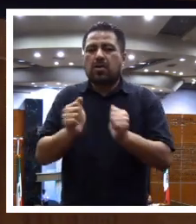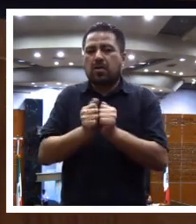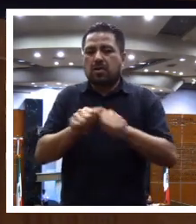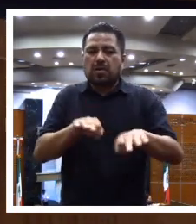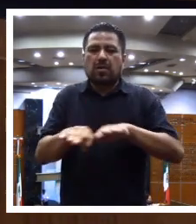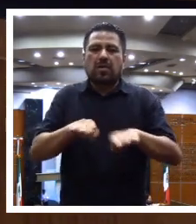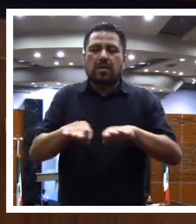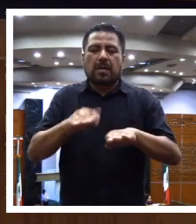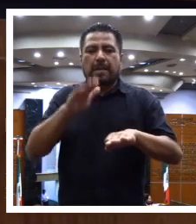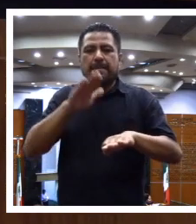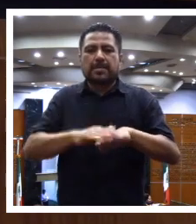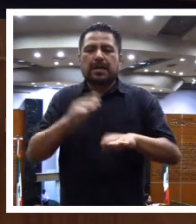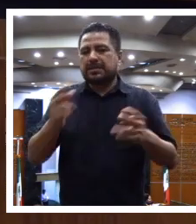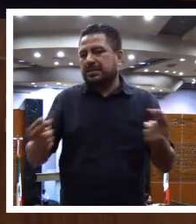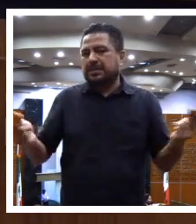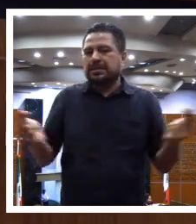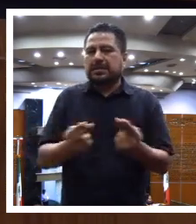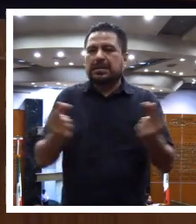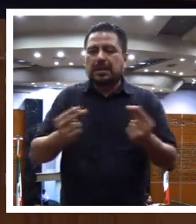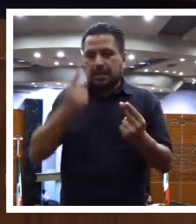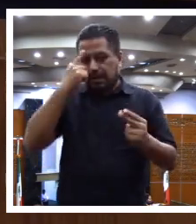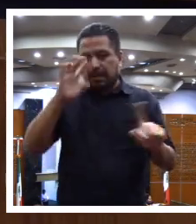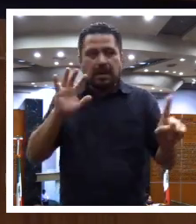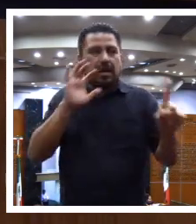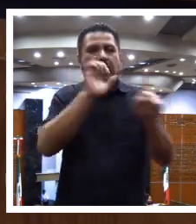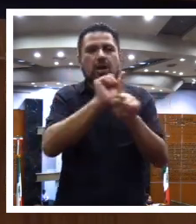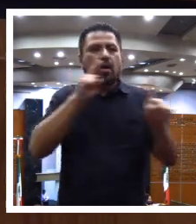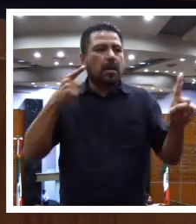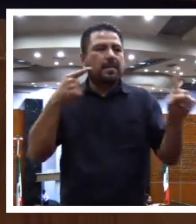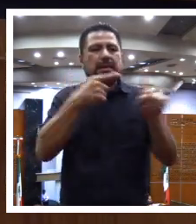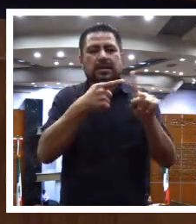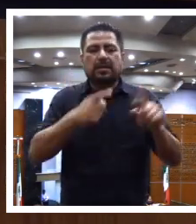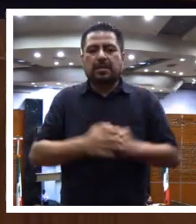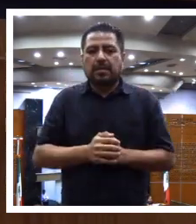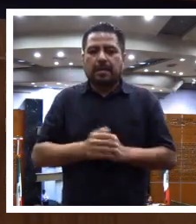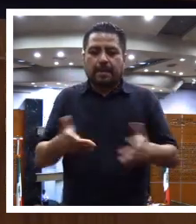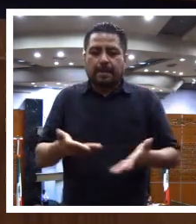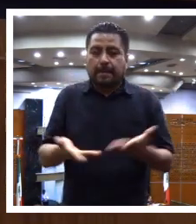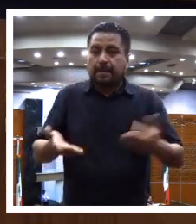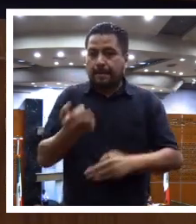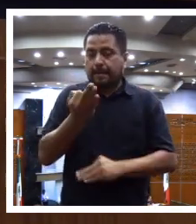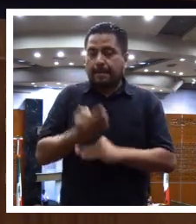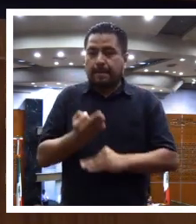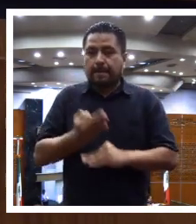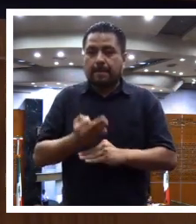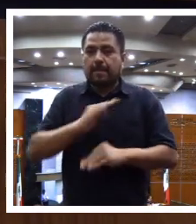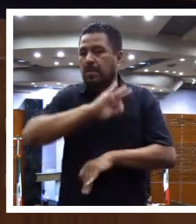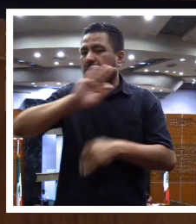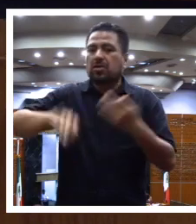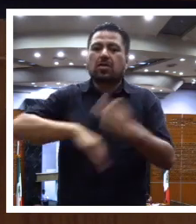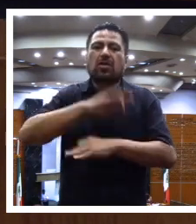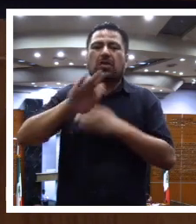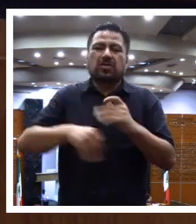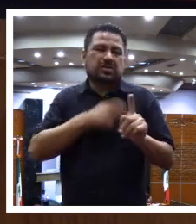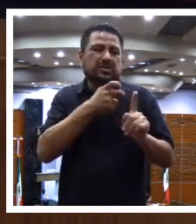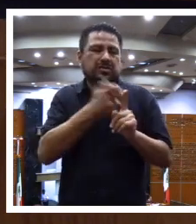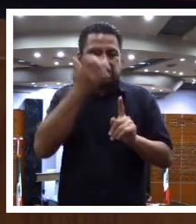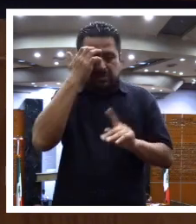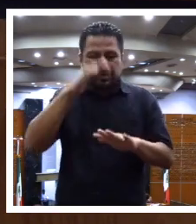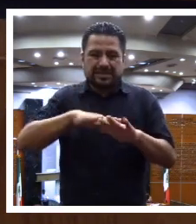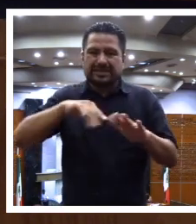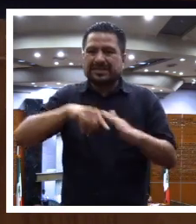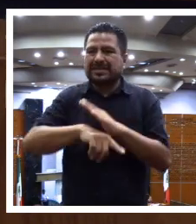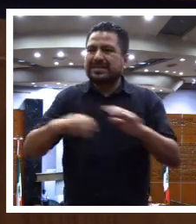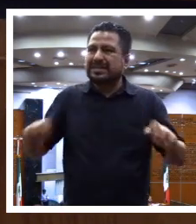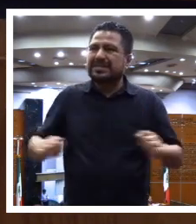acciones que resulten necesarias para alcanzar dicho objetivo. Ahora bien, por todas y todos es conocido el desastre